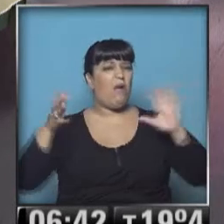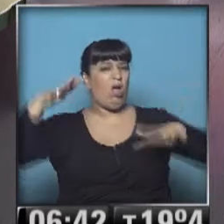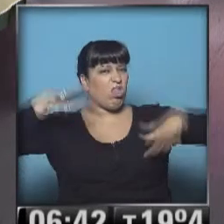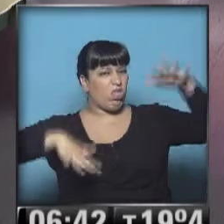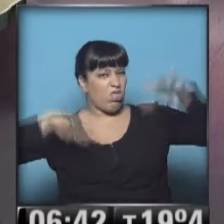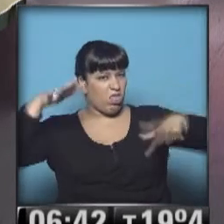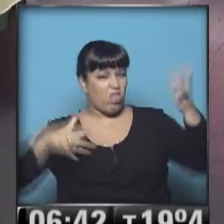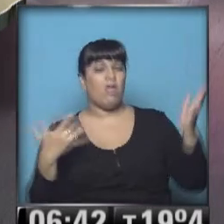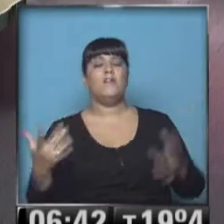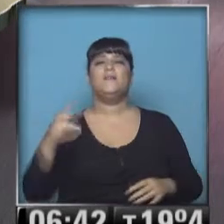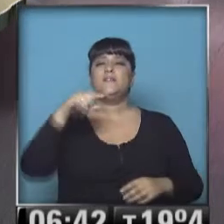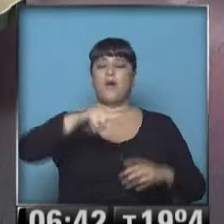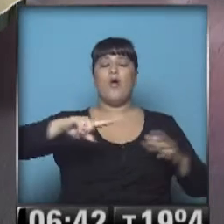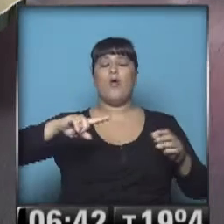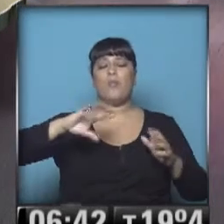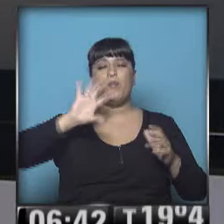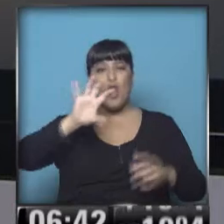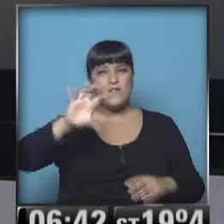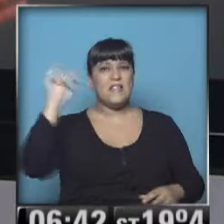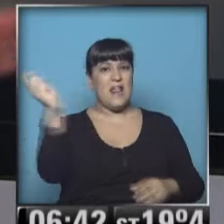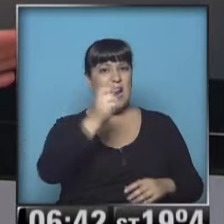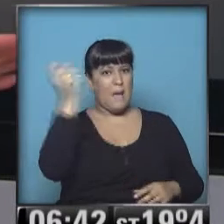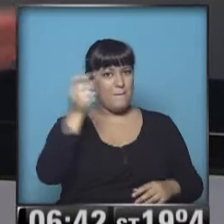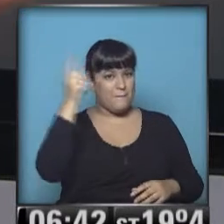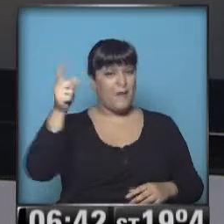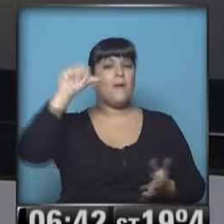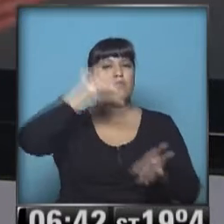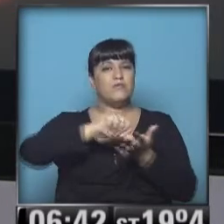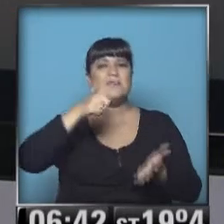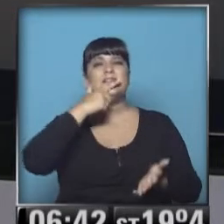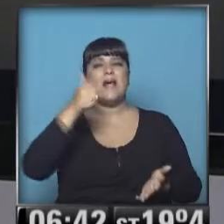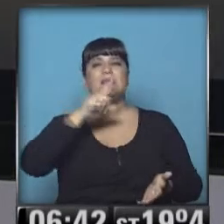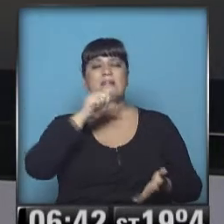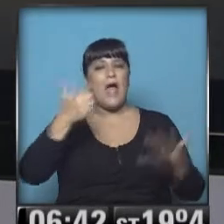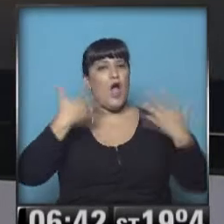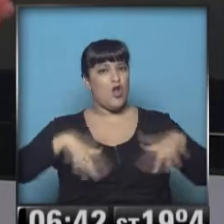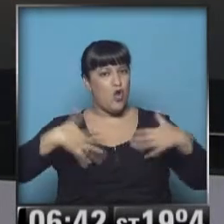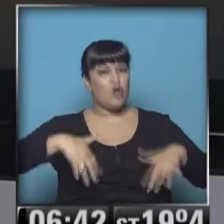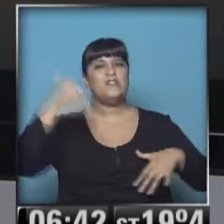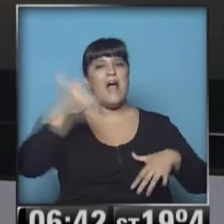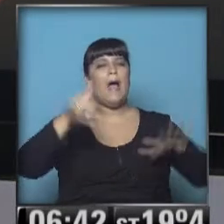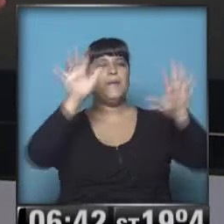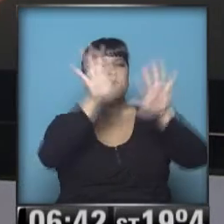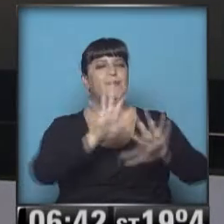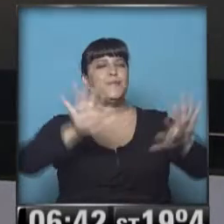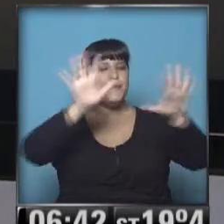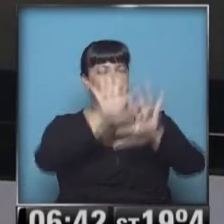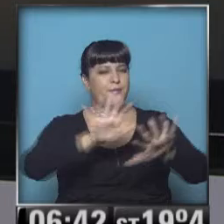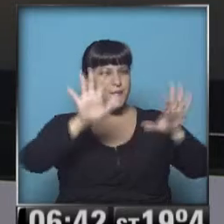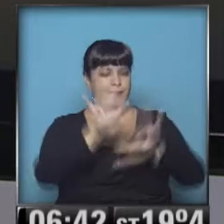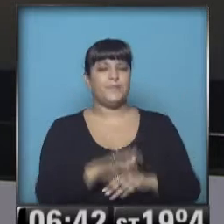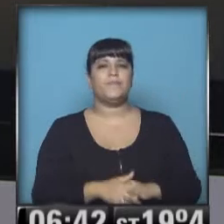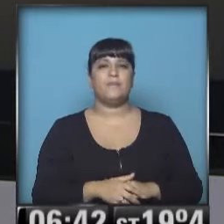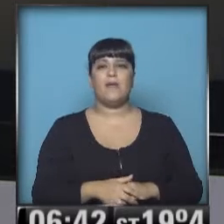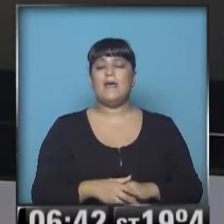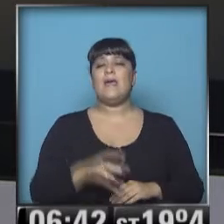inestable. En la provincia de La Pampa, en Santa Rosa hay neblinas reduciendo la visibilidad. En